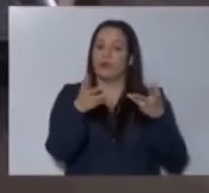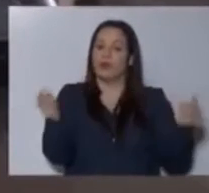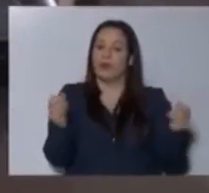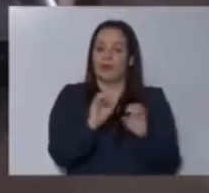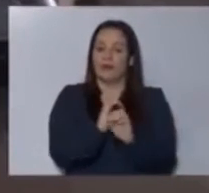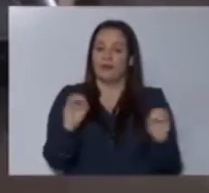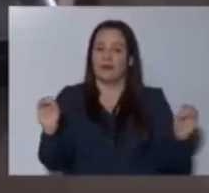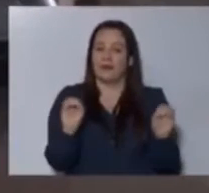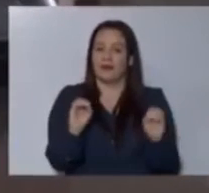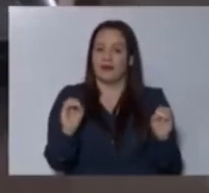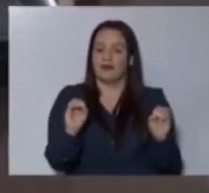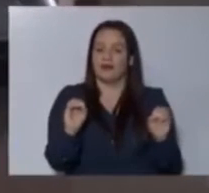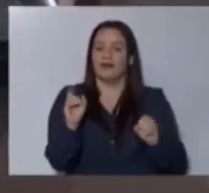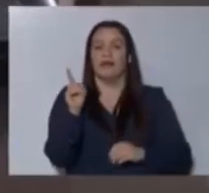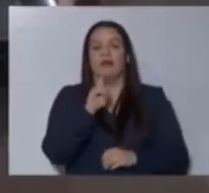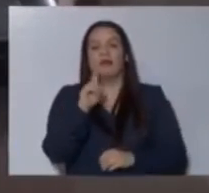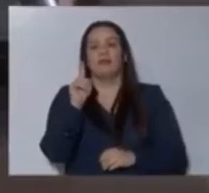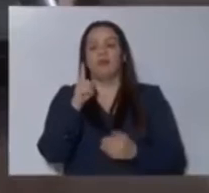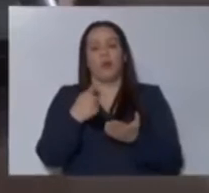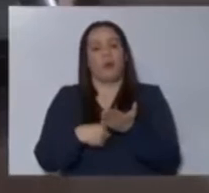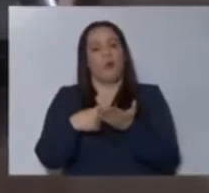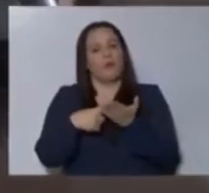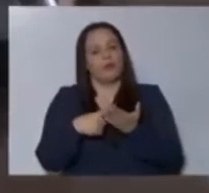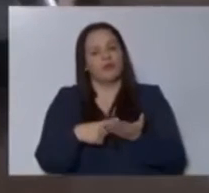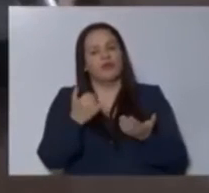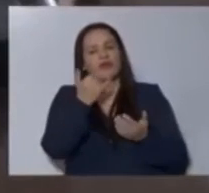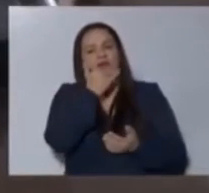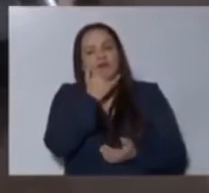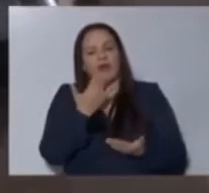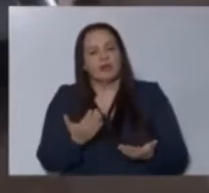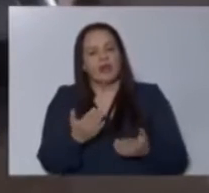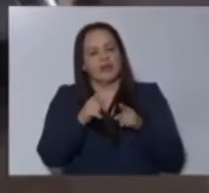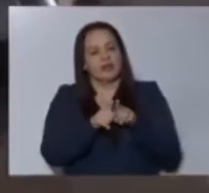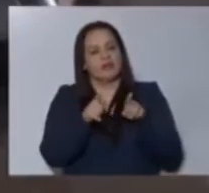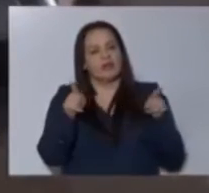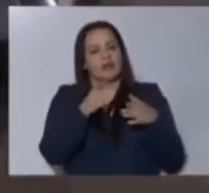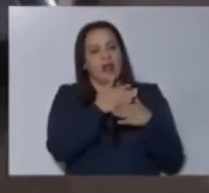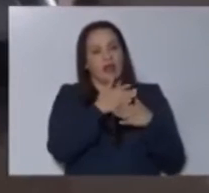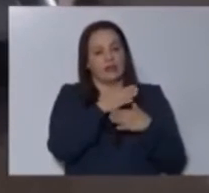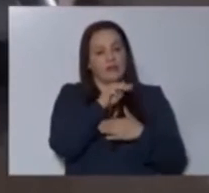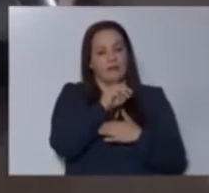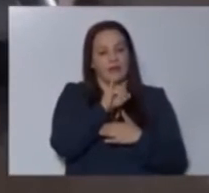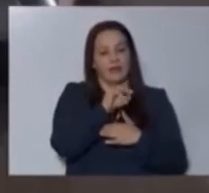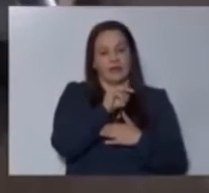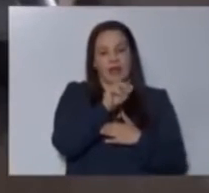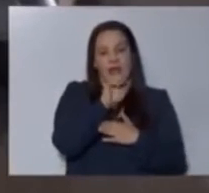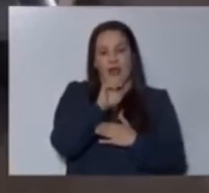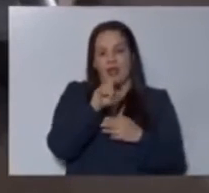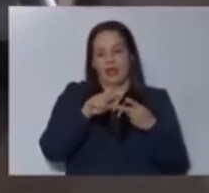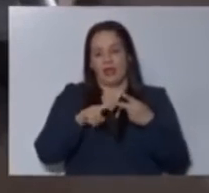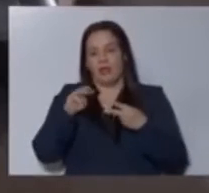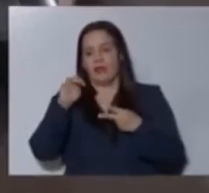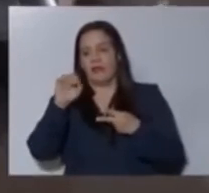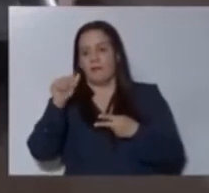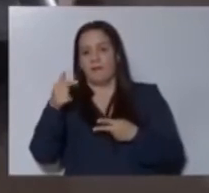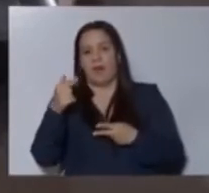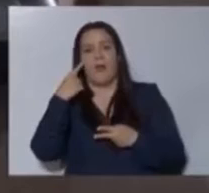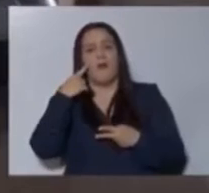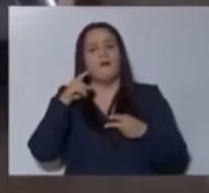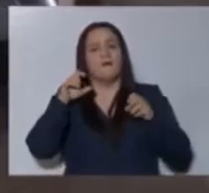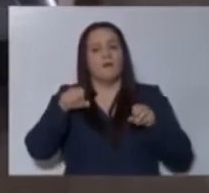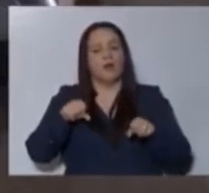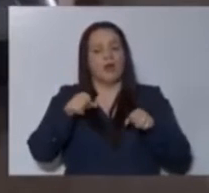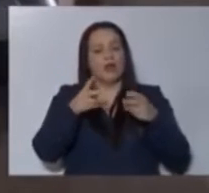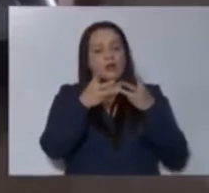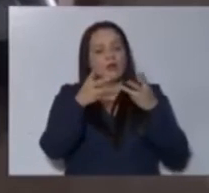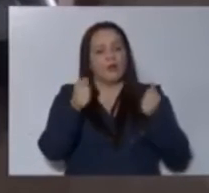nada. Tampoco nos comentó qué pasará con la diferencia existente entre el MINAE y el MAC para resolver el tema del registro de